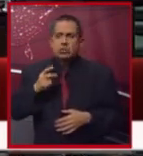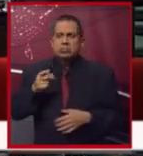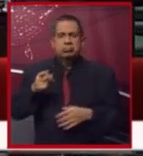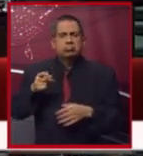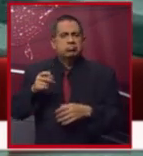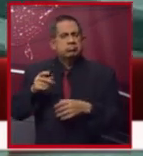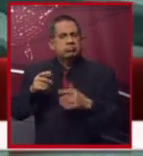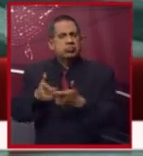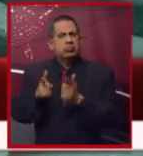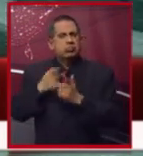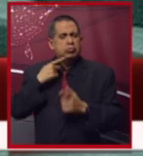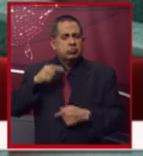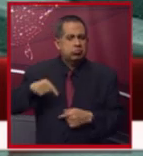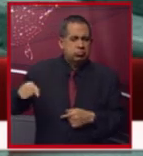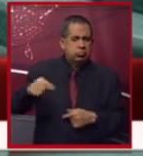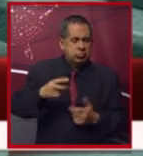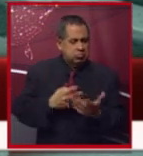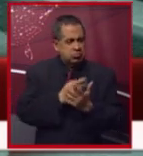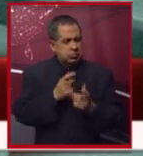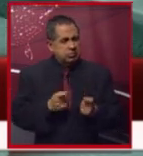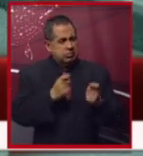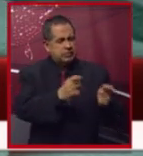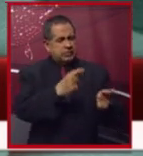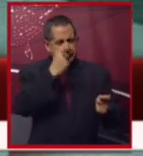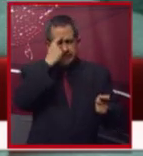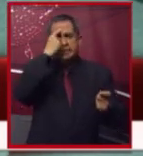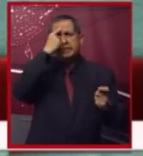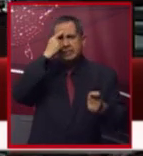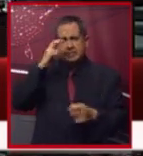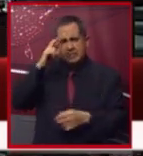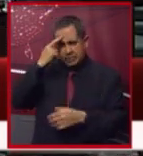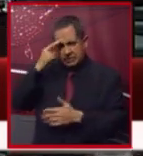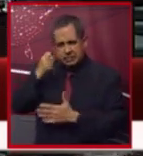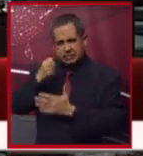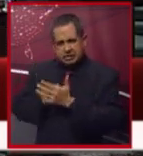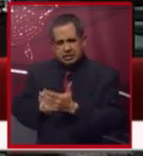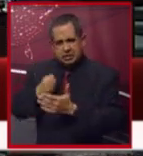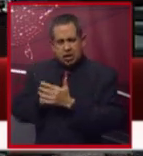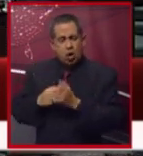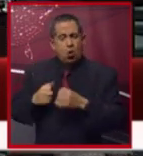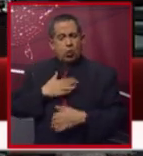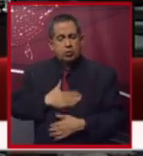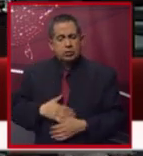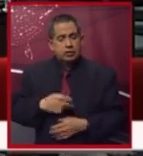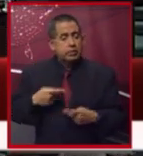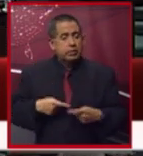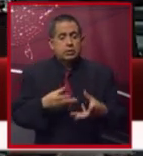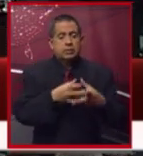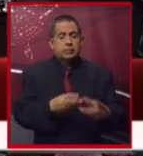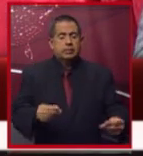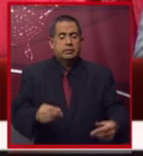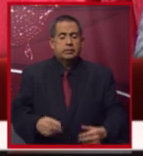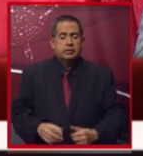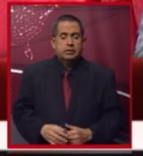Neri a doña Rosario Ibarra de Piedra, invocaron la lucha que enarboló por décadas por la justicia para personas desaparecidas.